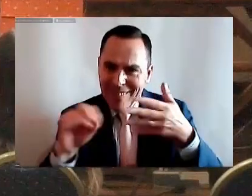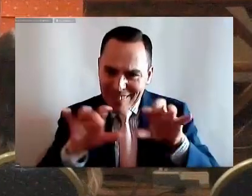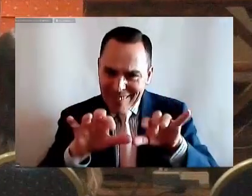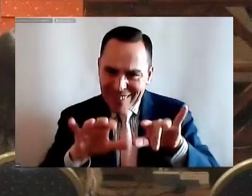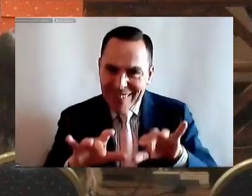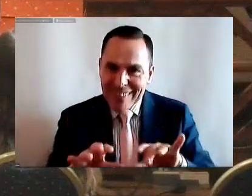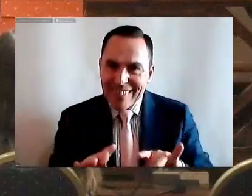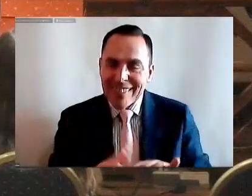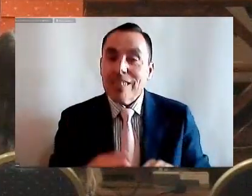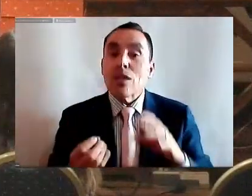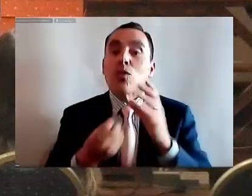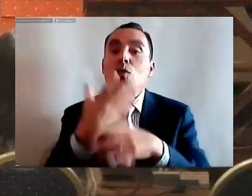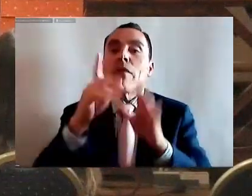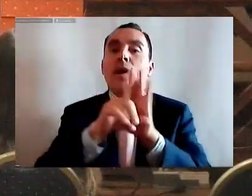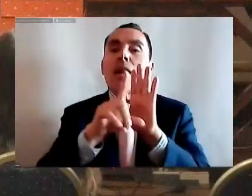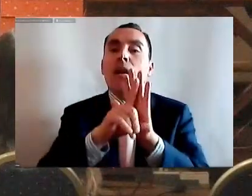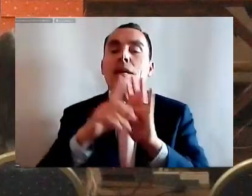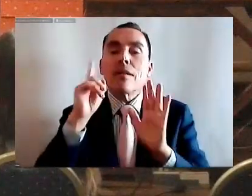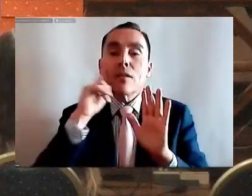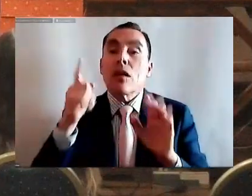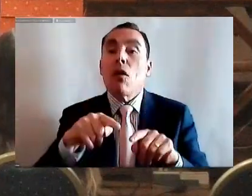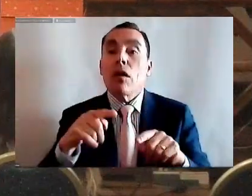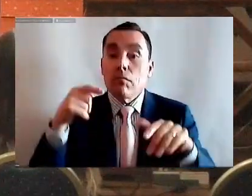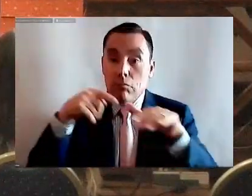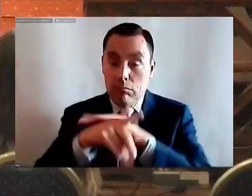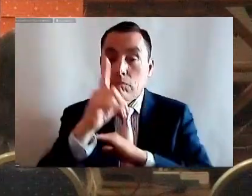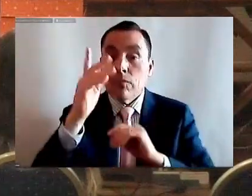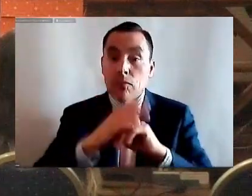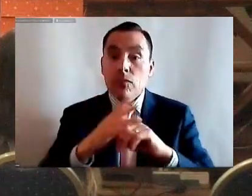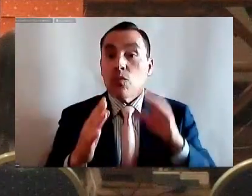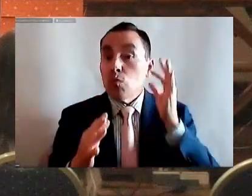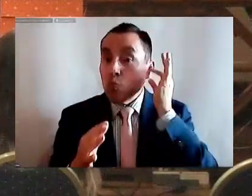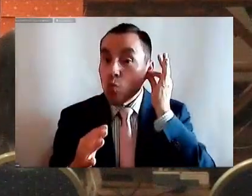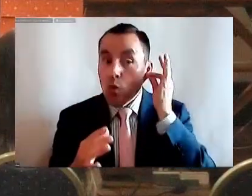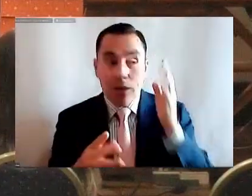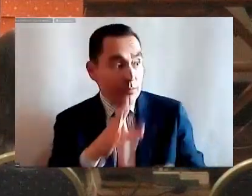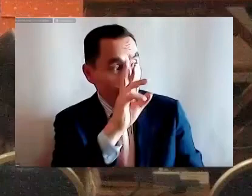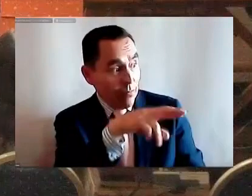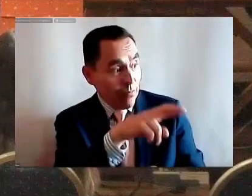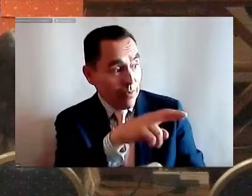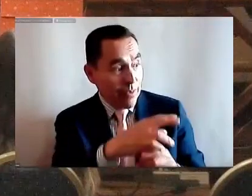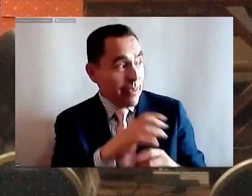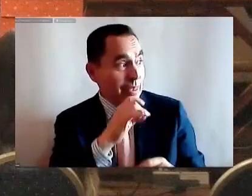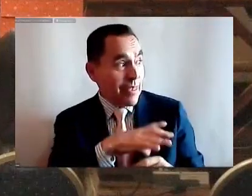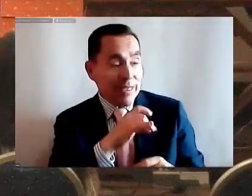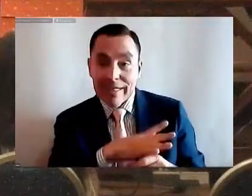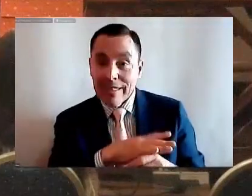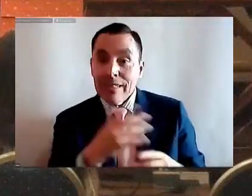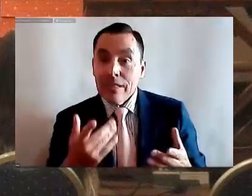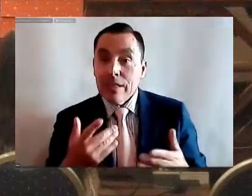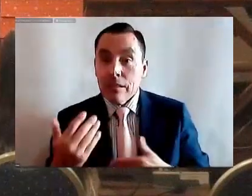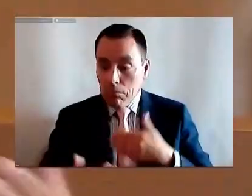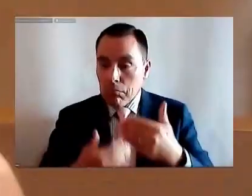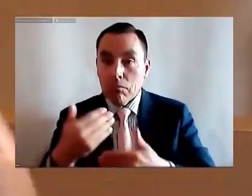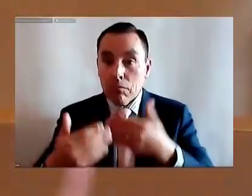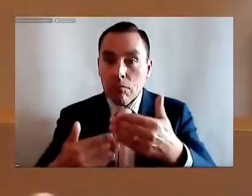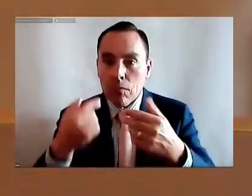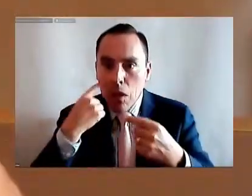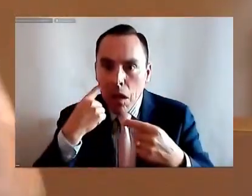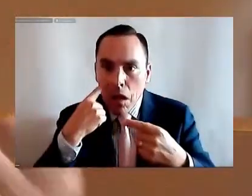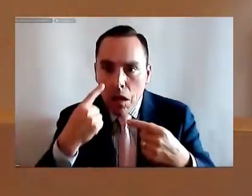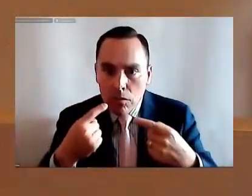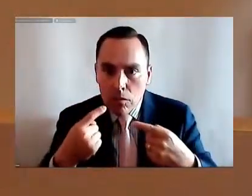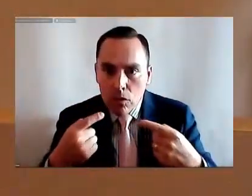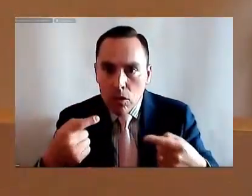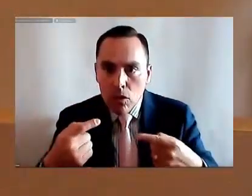que podría entrar en la jurisprudencia de la mujer razonable en Chile, digamos, sin mayores inconvenientes para evaluar si hay